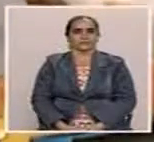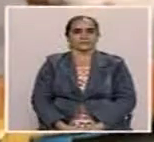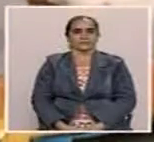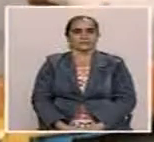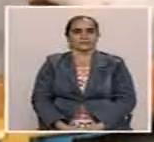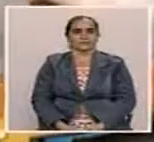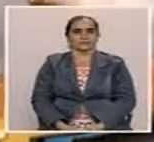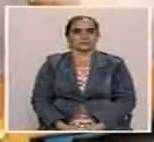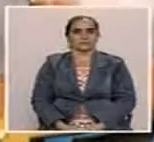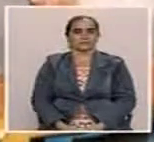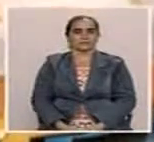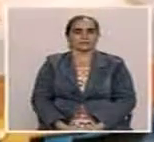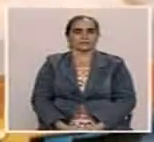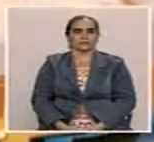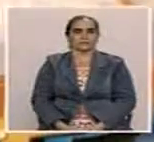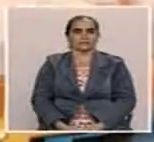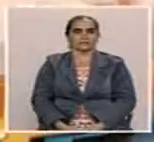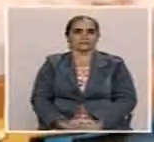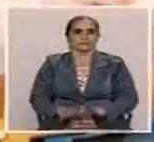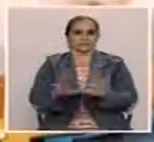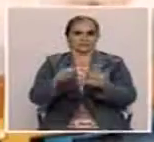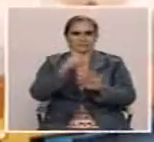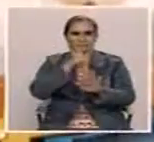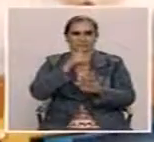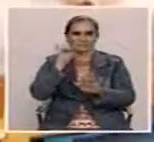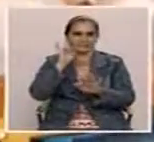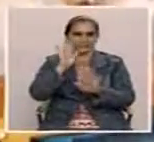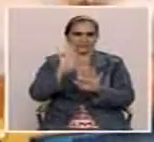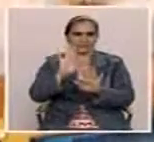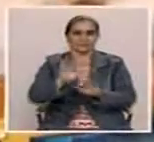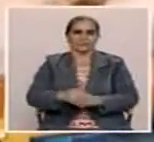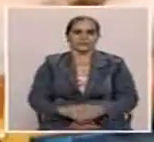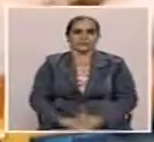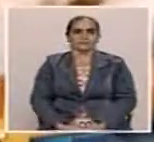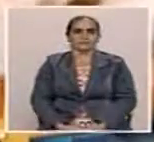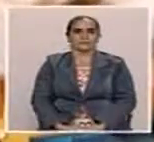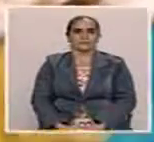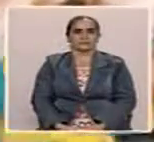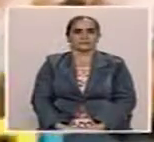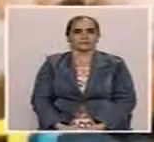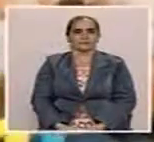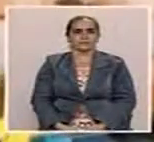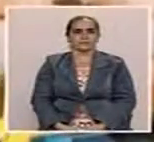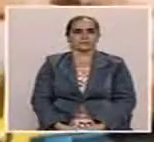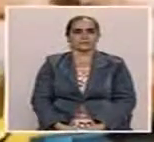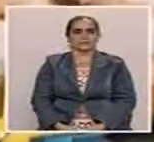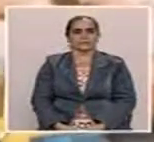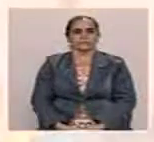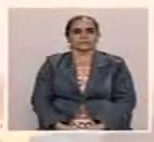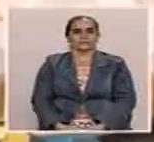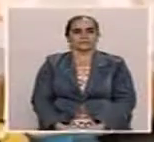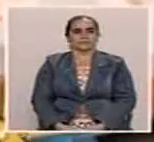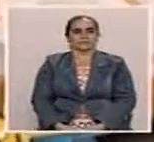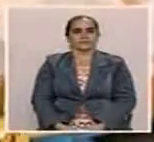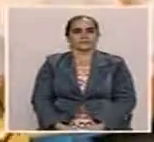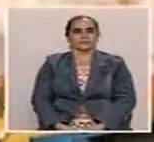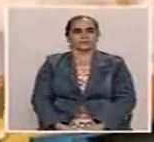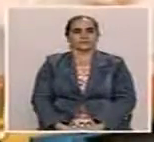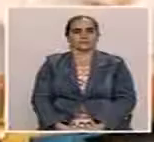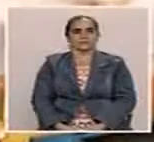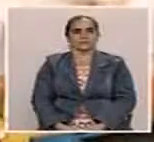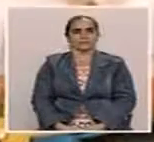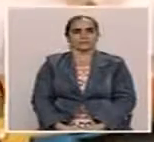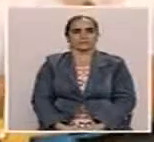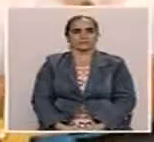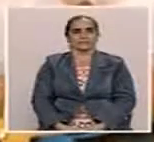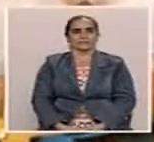coma en un centro asistencial de Cali. Nadie se explica las razones por las que un juez de Cali lo dejó en libertad. Indignación